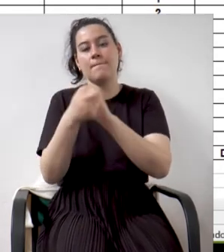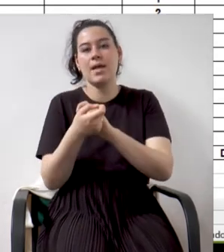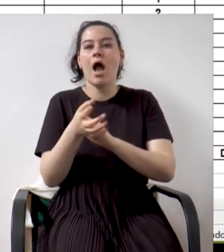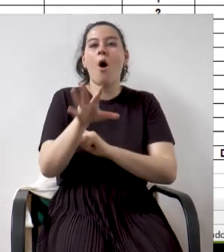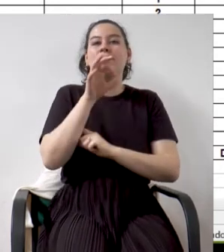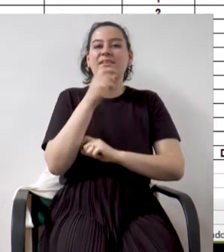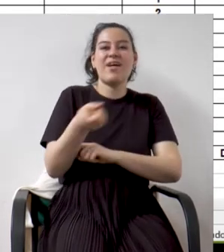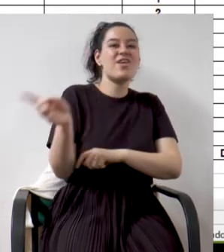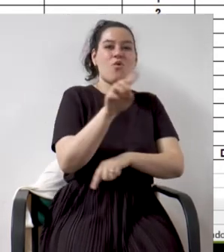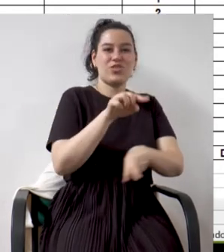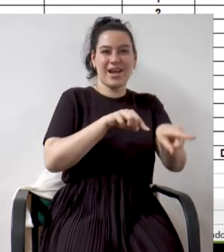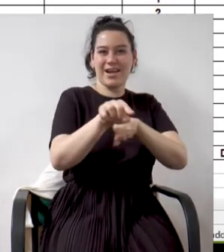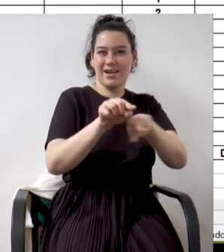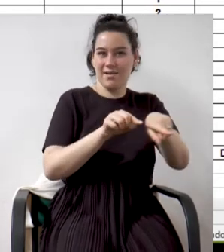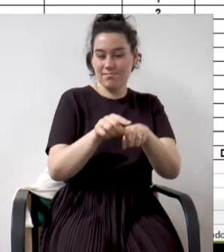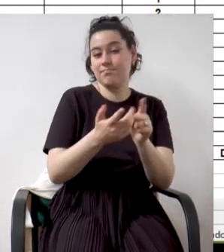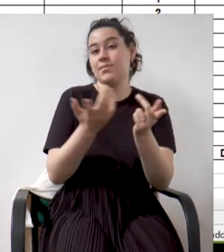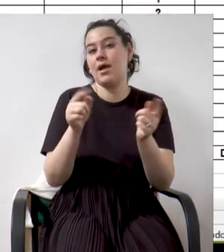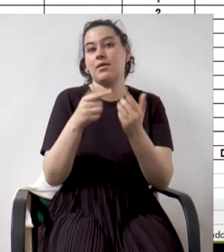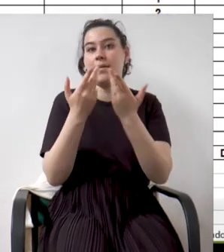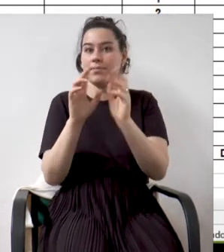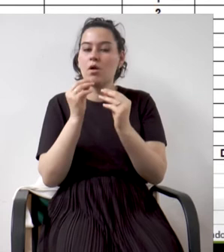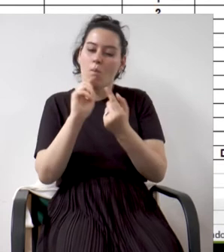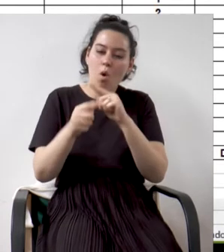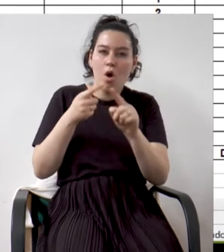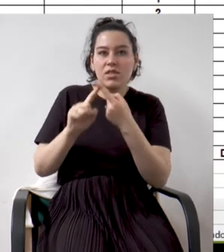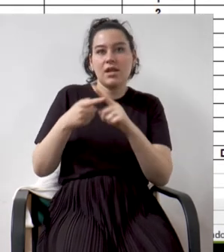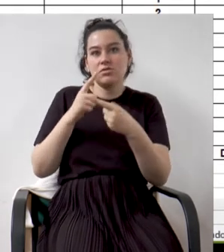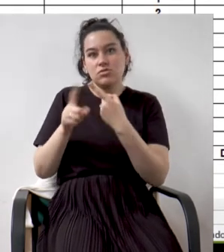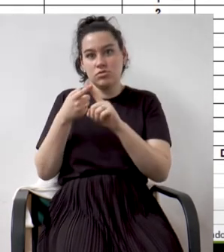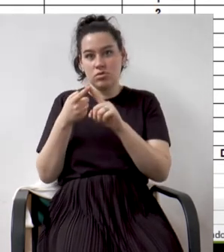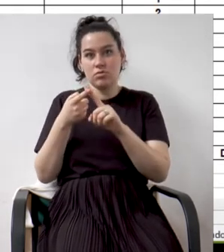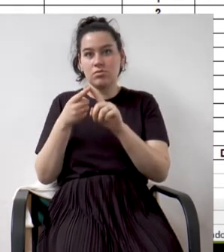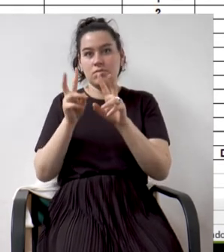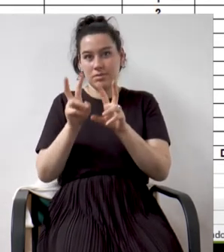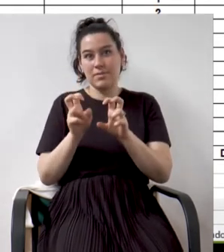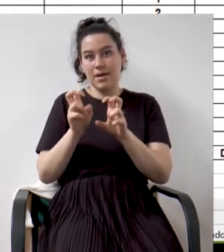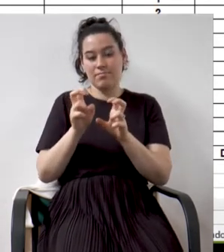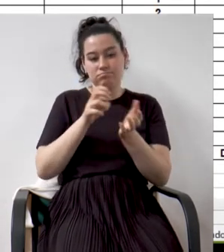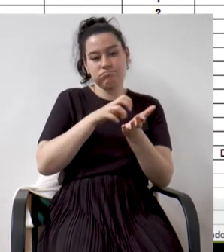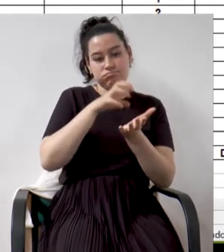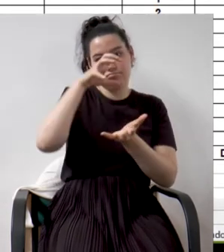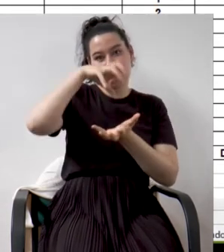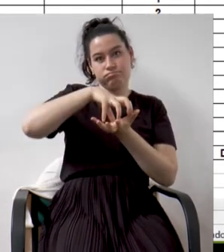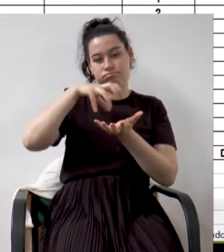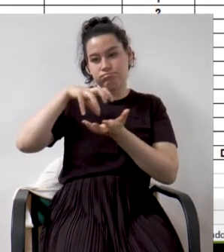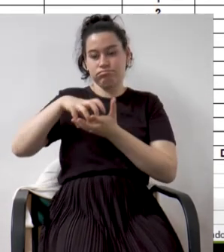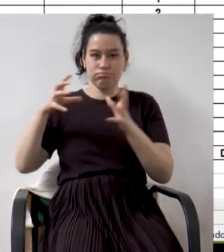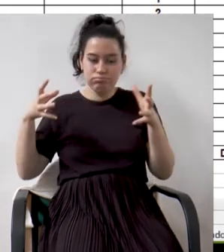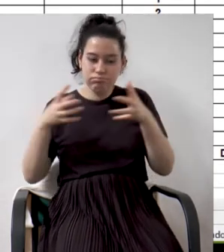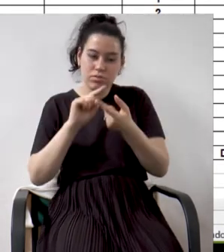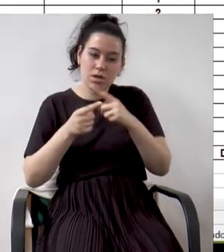de otra carrera. Ahí empieza la conexión entre lo que yo llamo lo tubular. Y a su